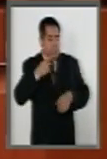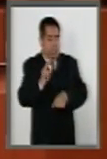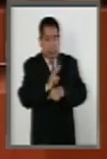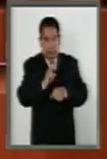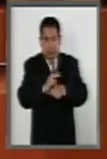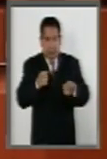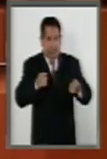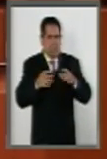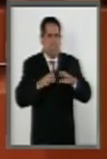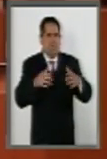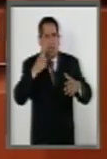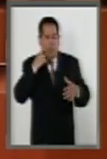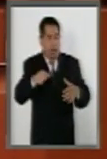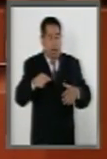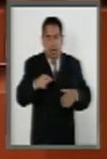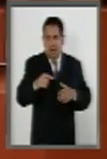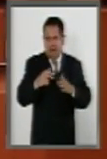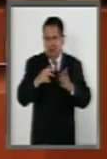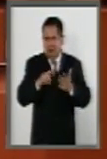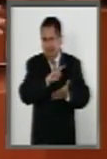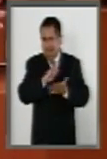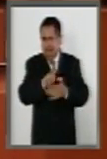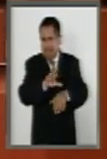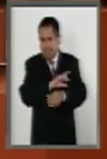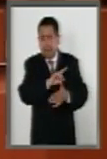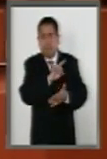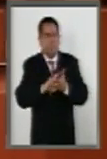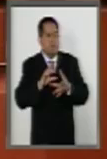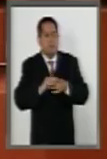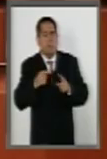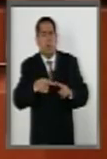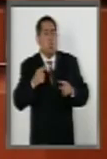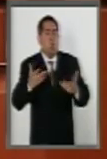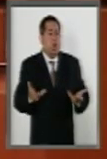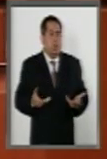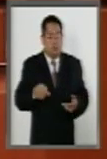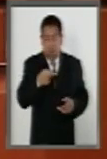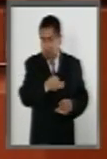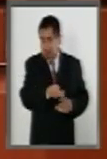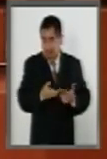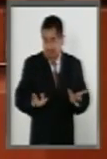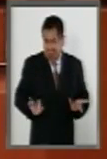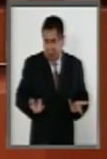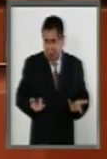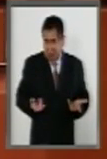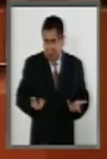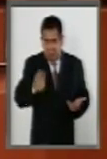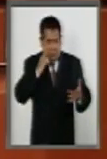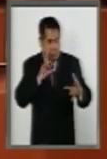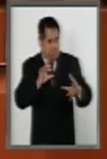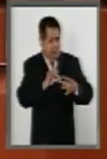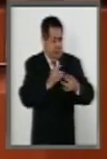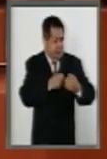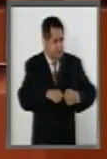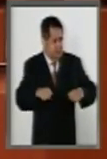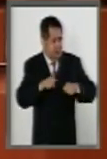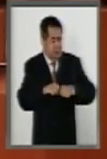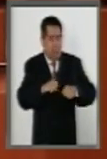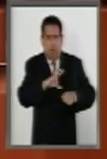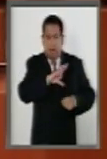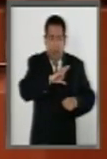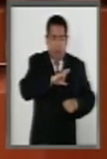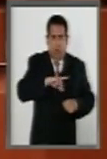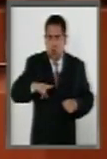reguladores creados por la reforma energética fue esta. Y evidentemente las alianzas